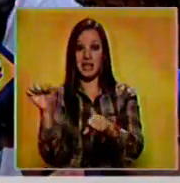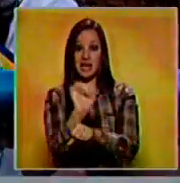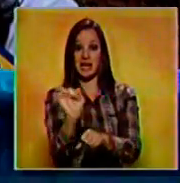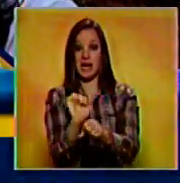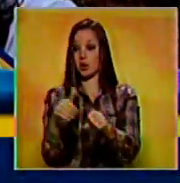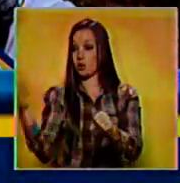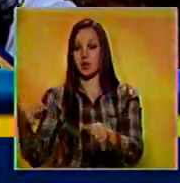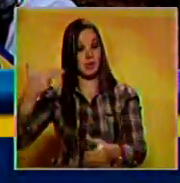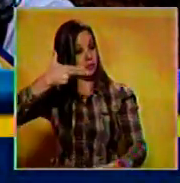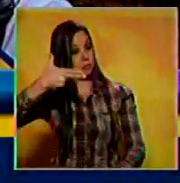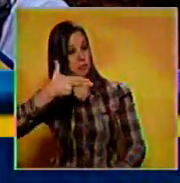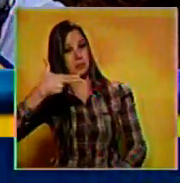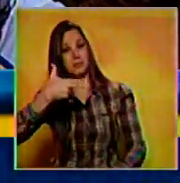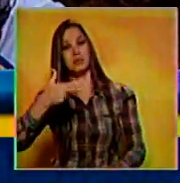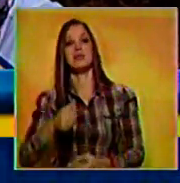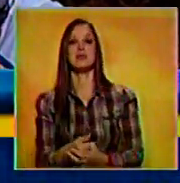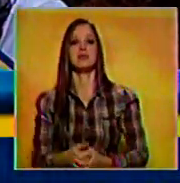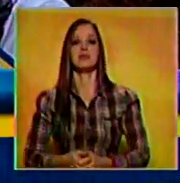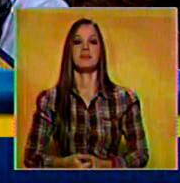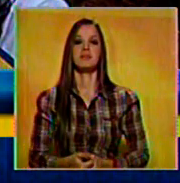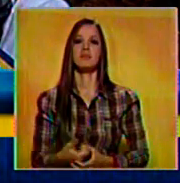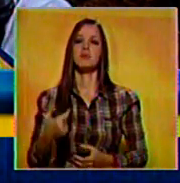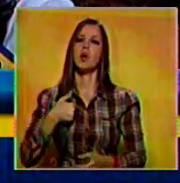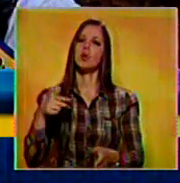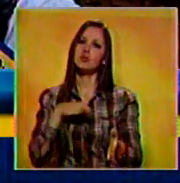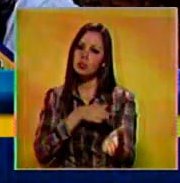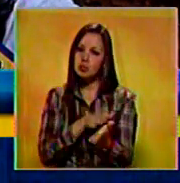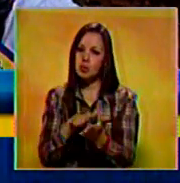llegó allá, lo que estaba era